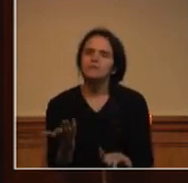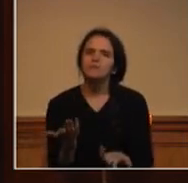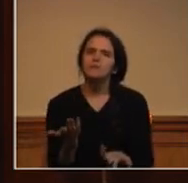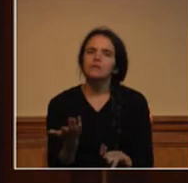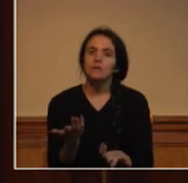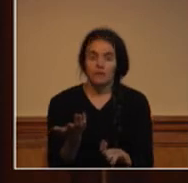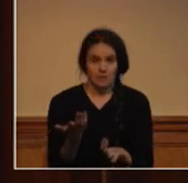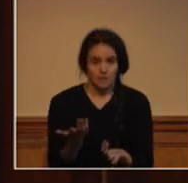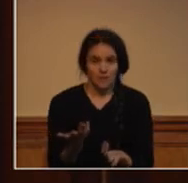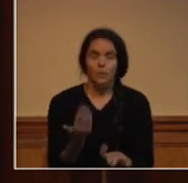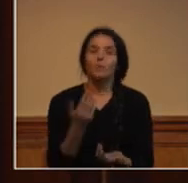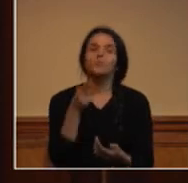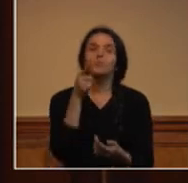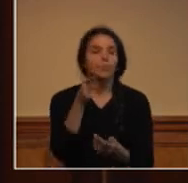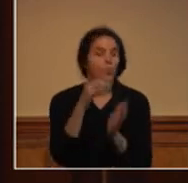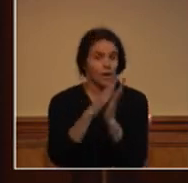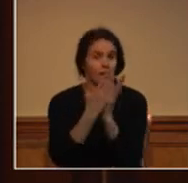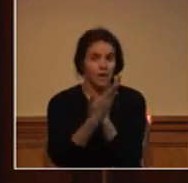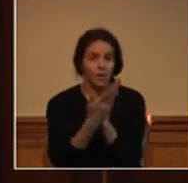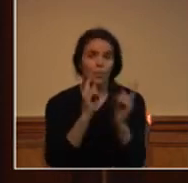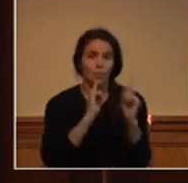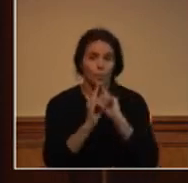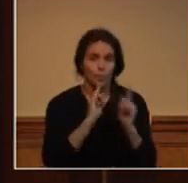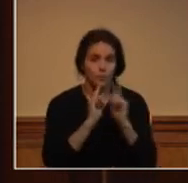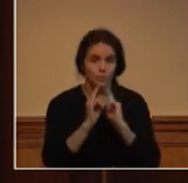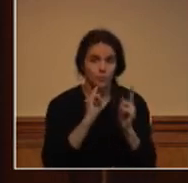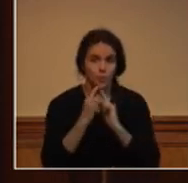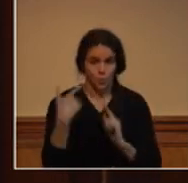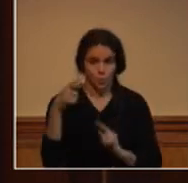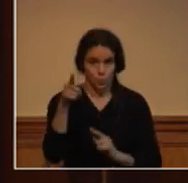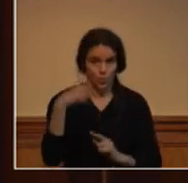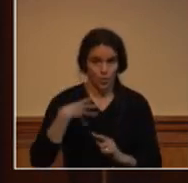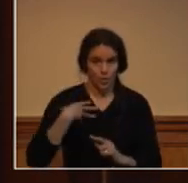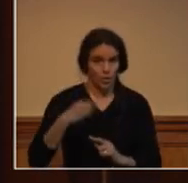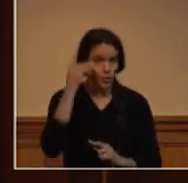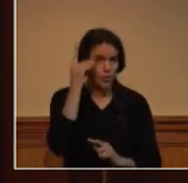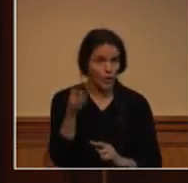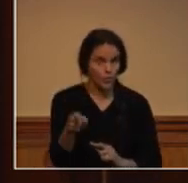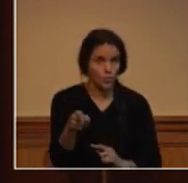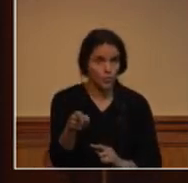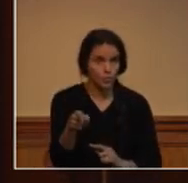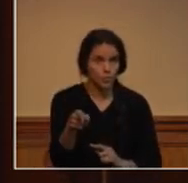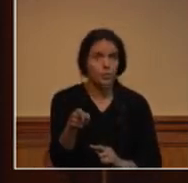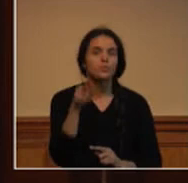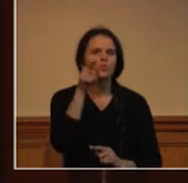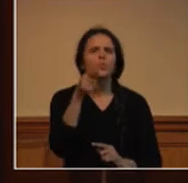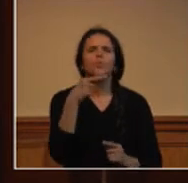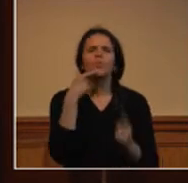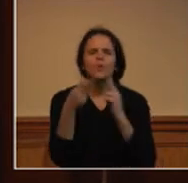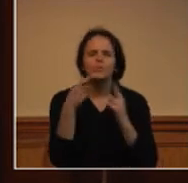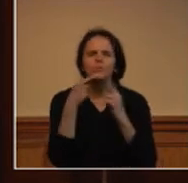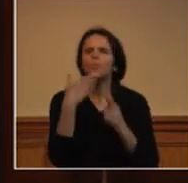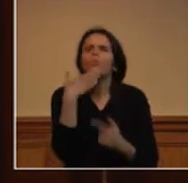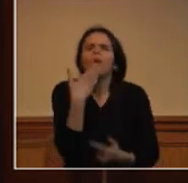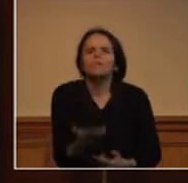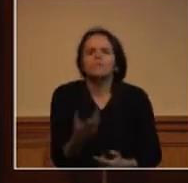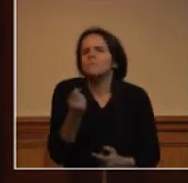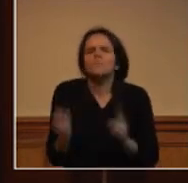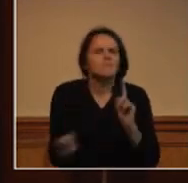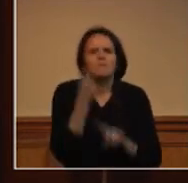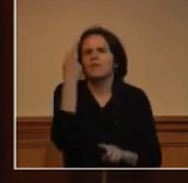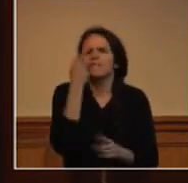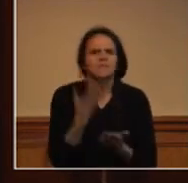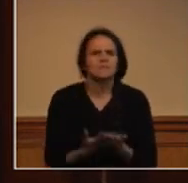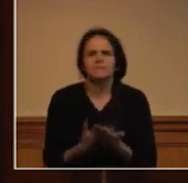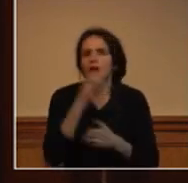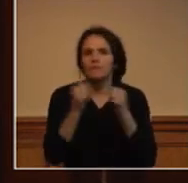¿Cuándo le leyó por primera vez un libro a su chiquito que es portador del síndrome de Down? ¿Usted